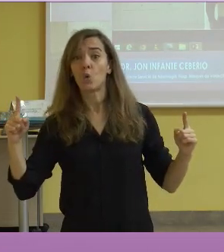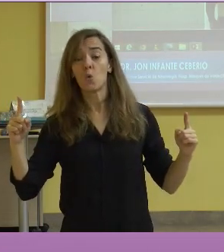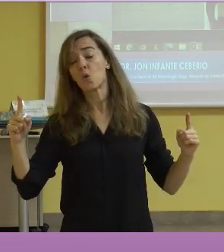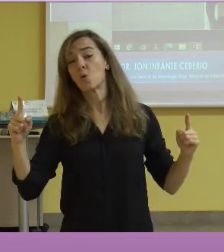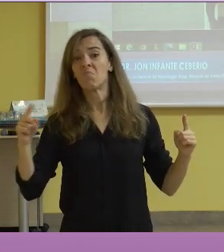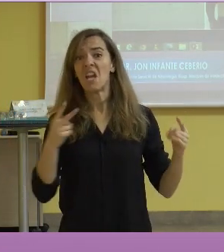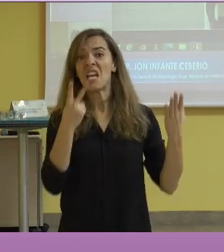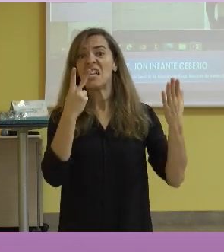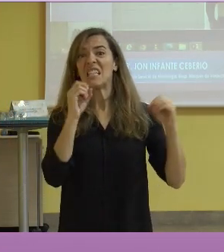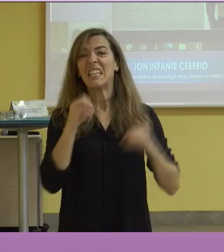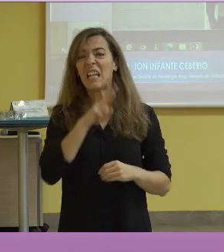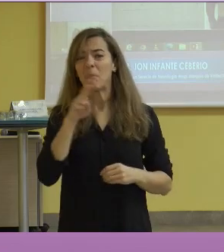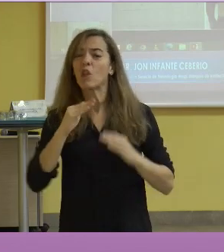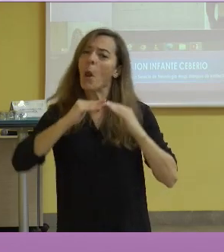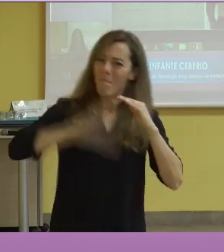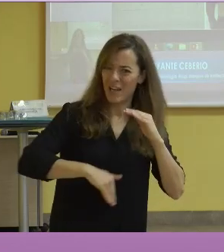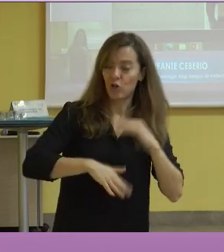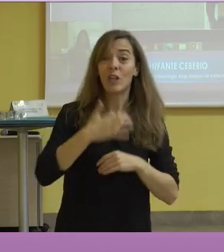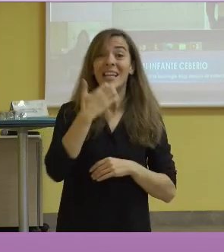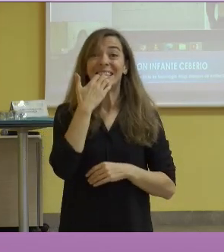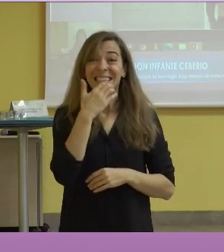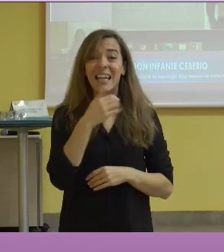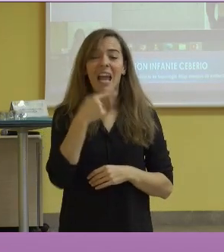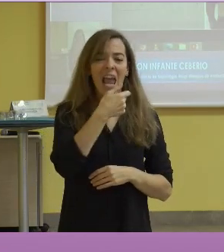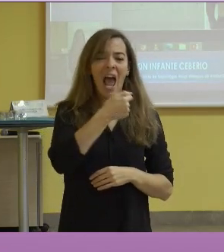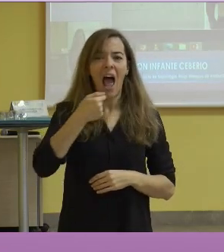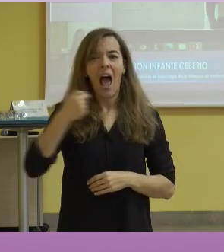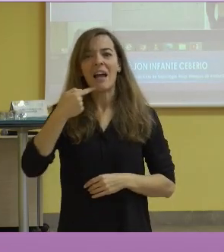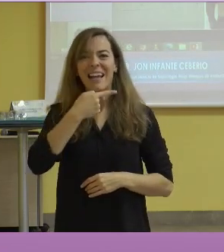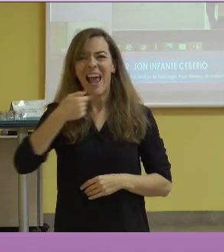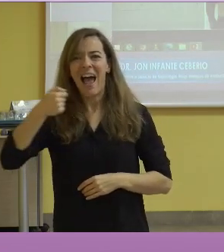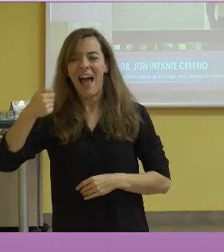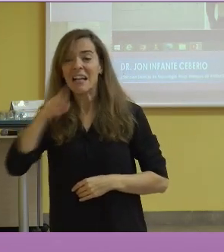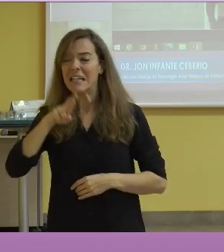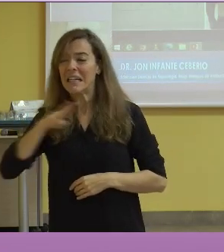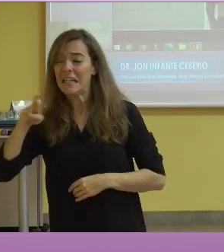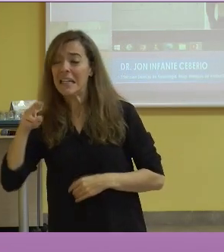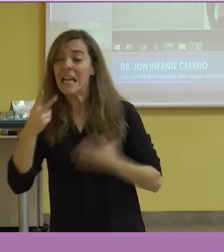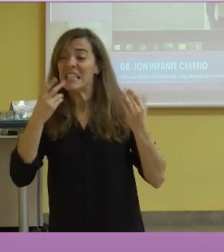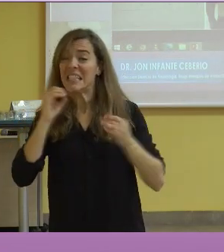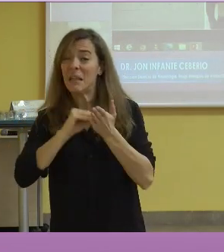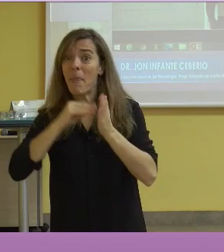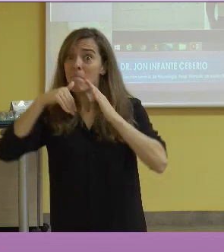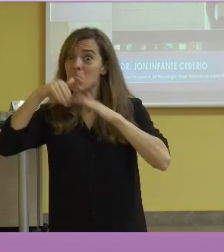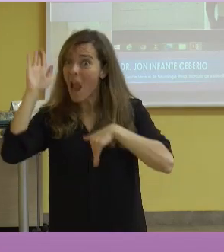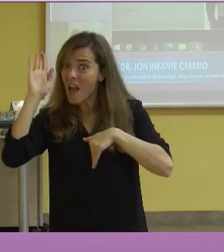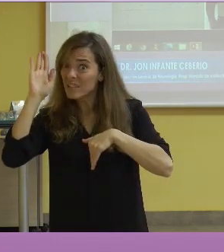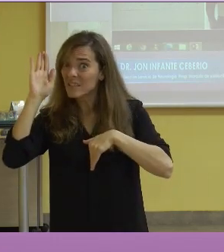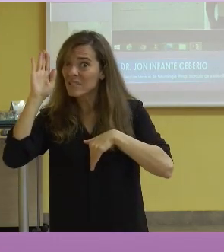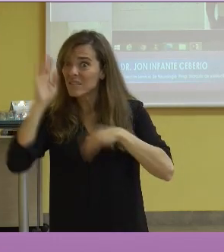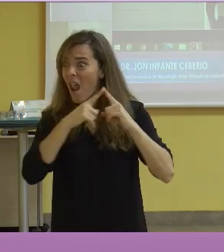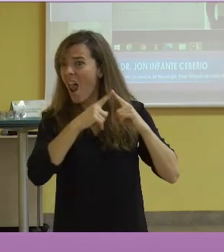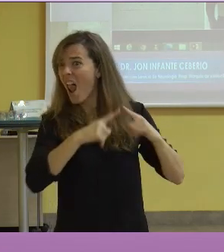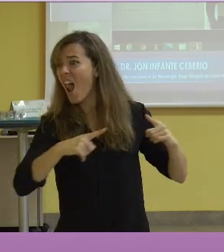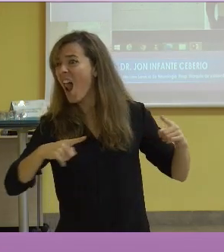70 repeticiones, ¿vale? Cuando ese número de repeticiones aumenta por encima de 70, se expande,